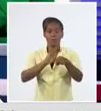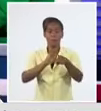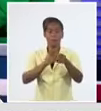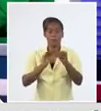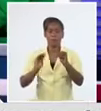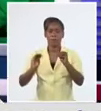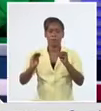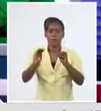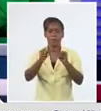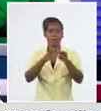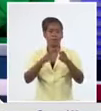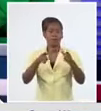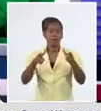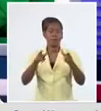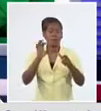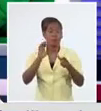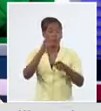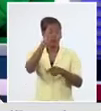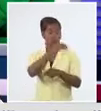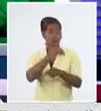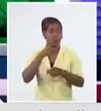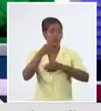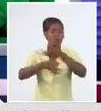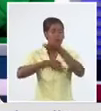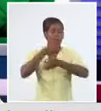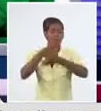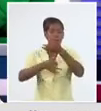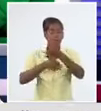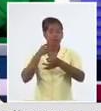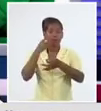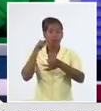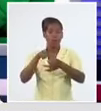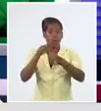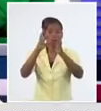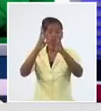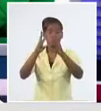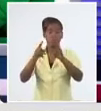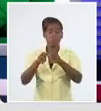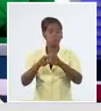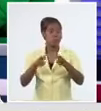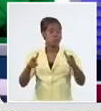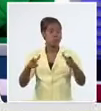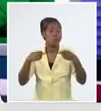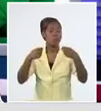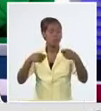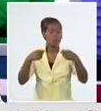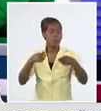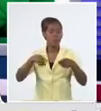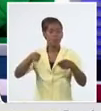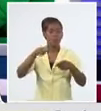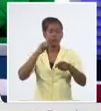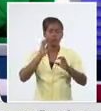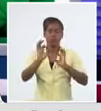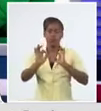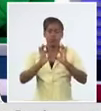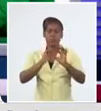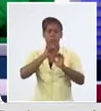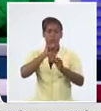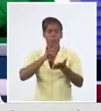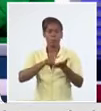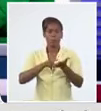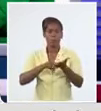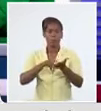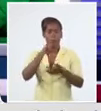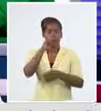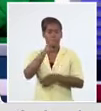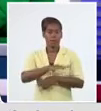1915. Y esa cifra, lógicamente, como siempre decimos, no solo estremece, sino que preocupa y sigue marcando el